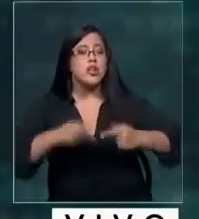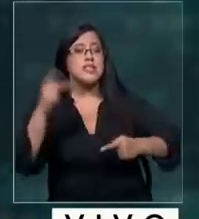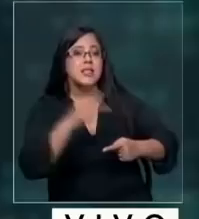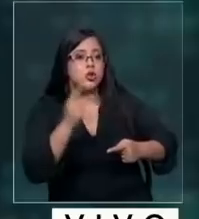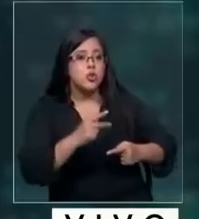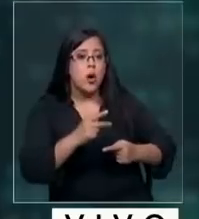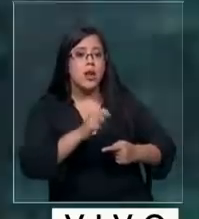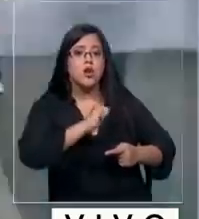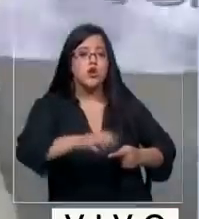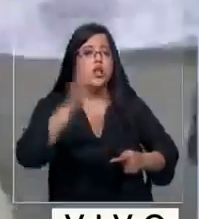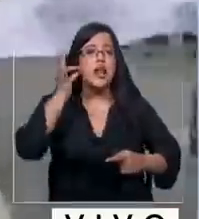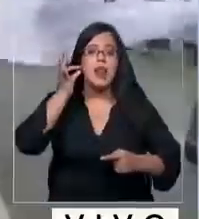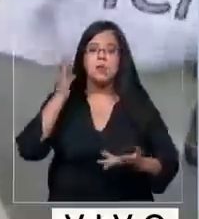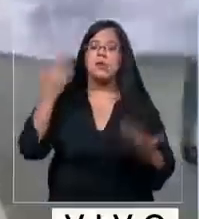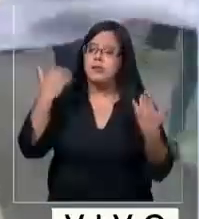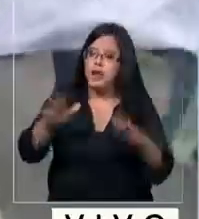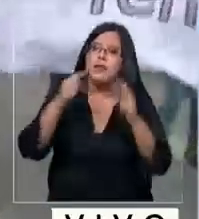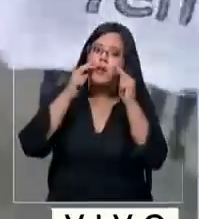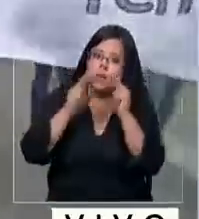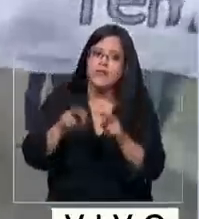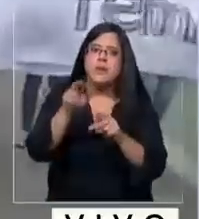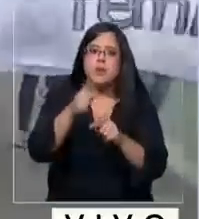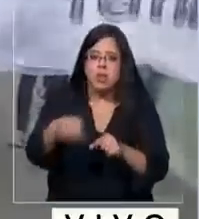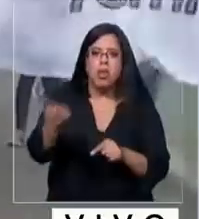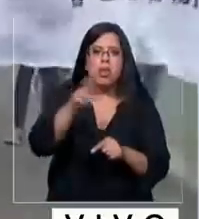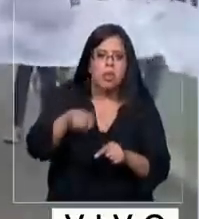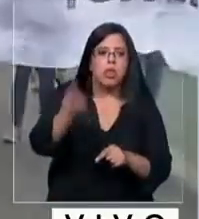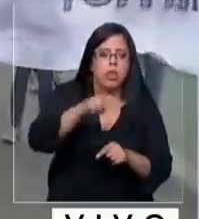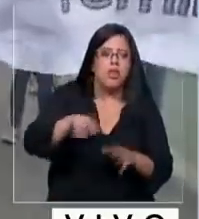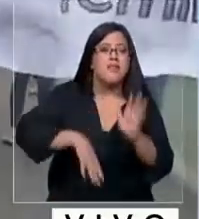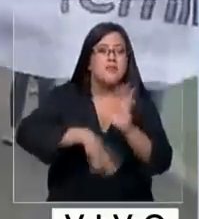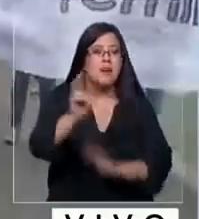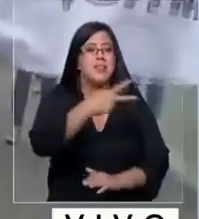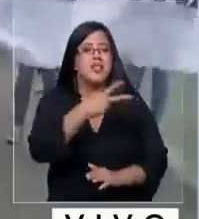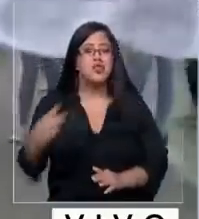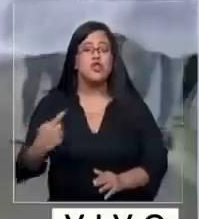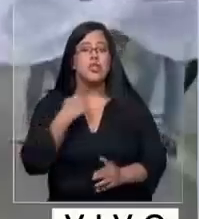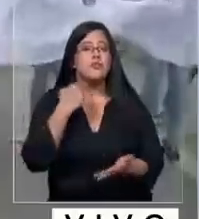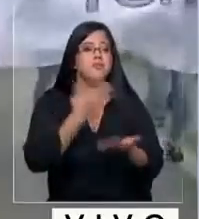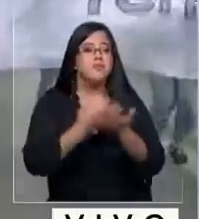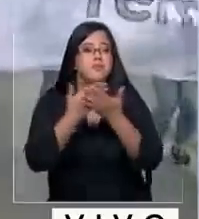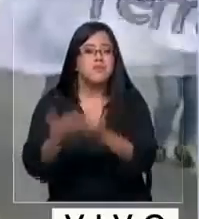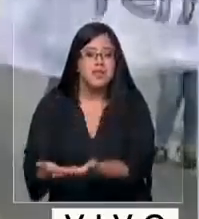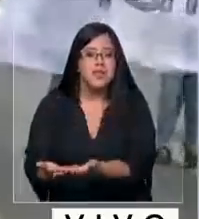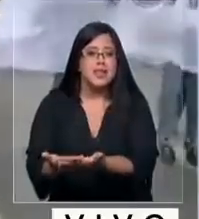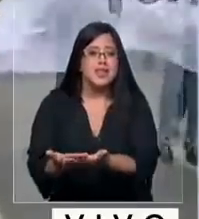disidencia que la hemos visto ya de manera reiterada hay más de 200 querellas en él